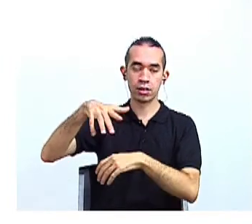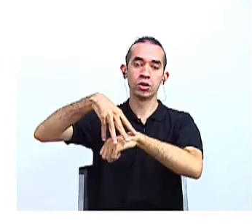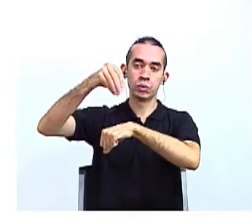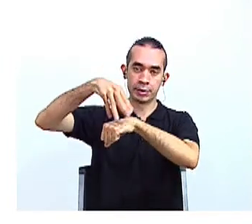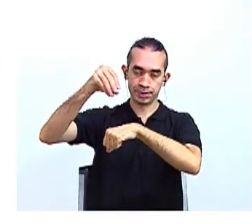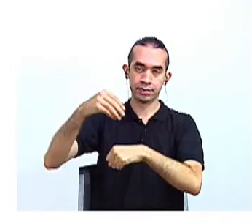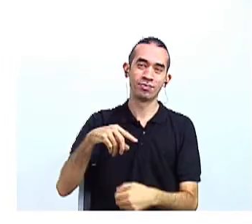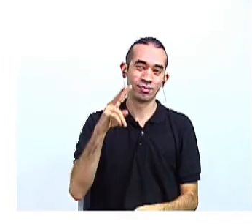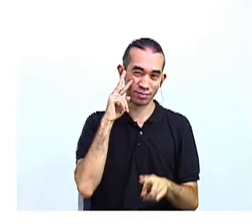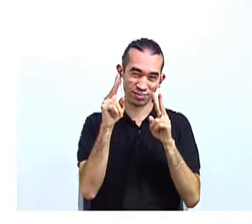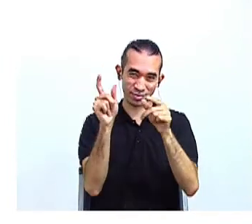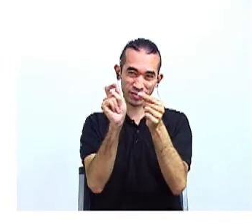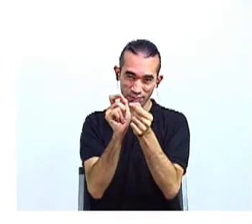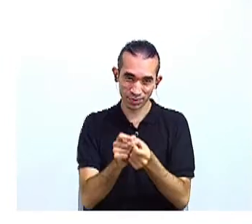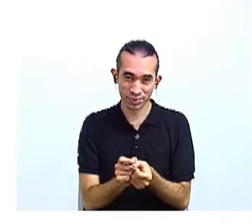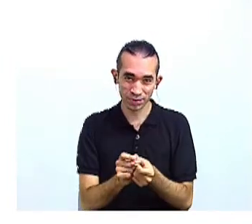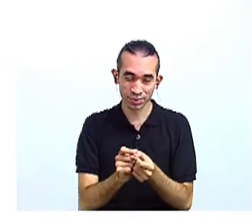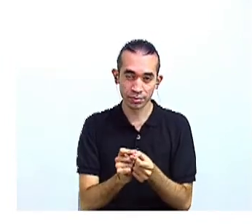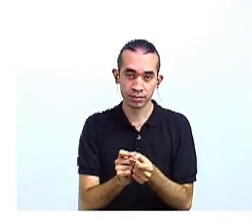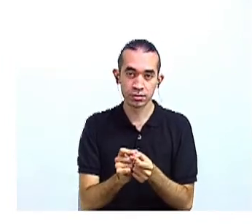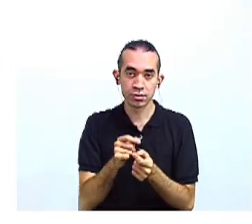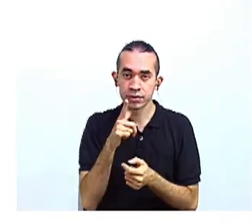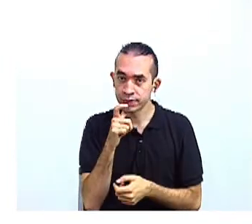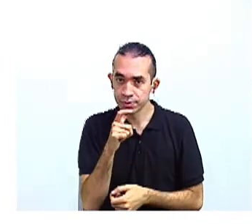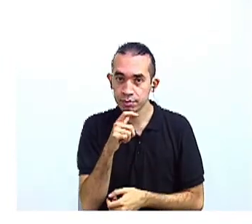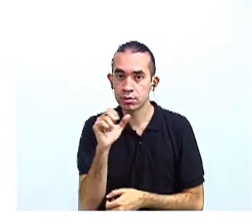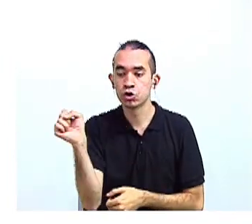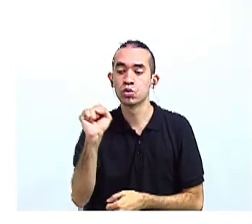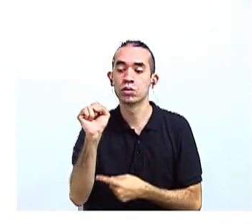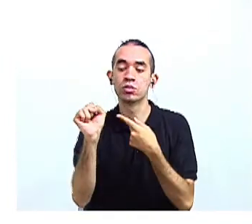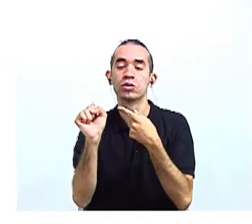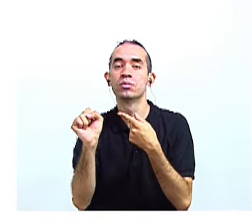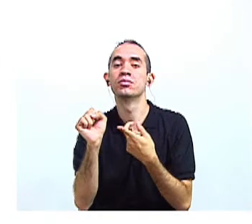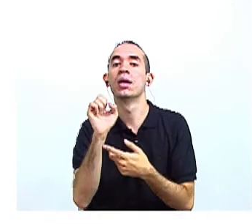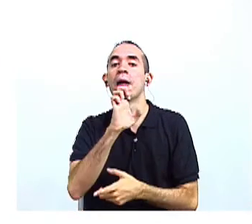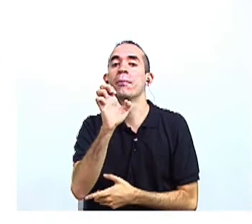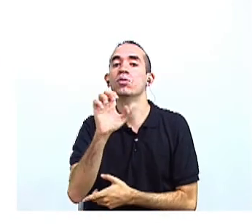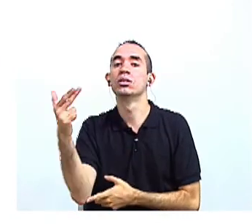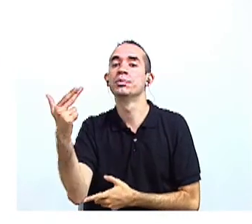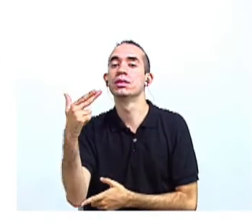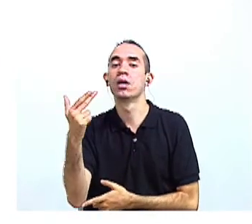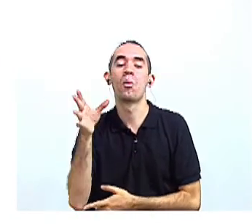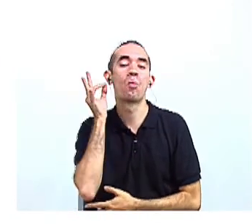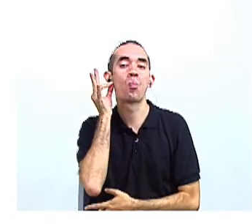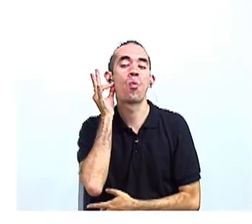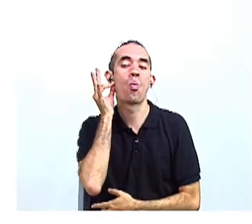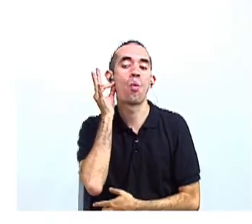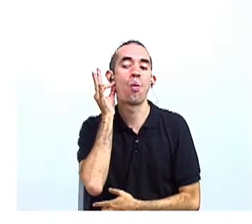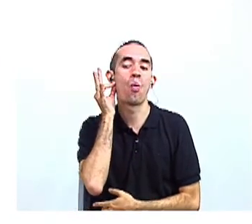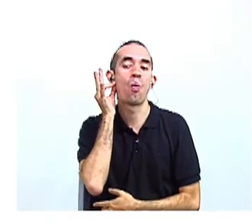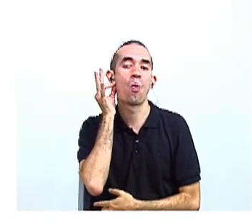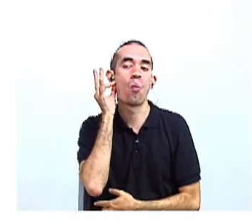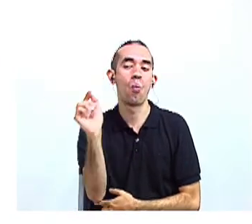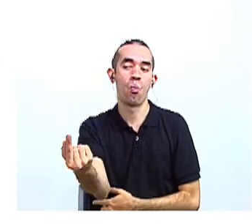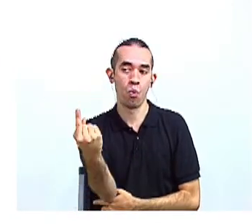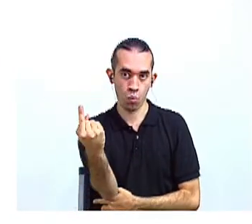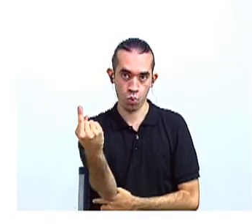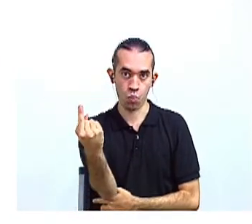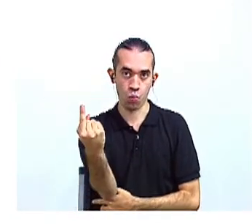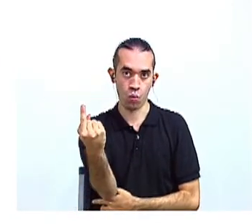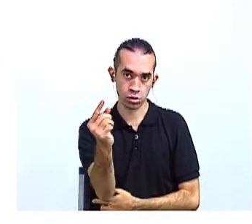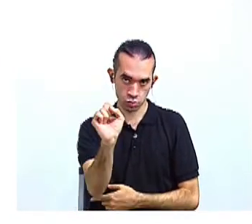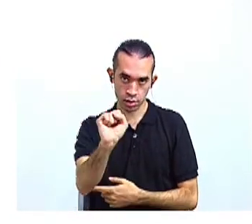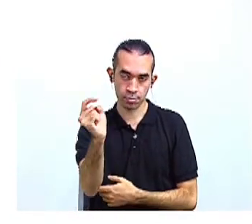Si vemos con detalle, nuestro sujeto es una mujer y está en femenino. Y está en singular.